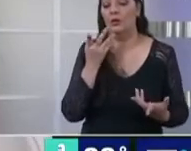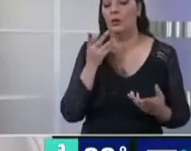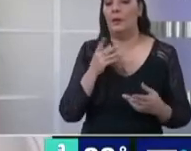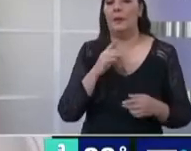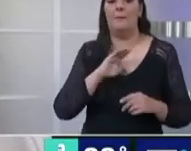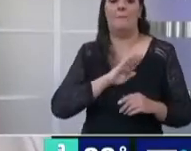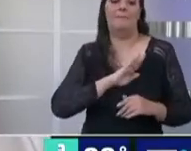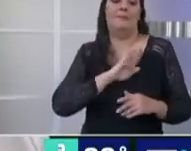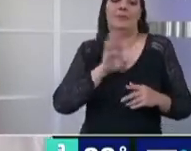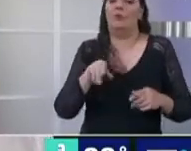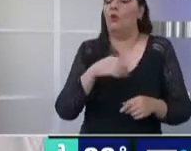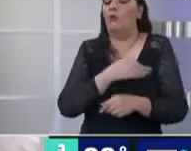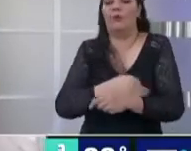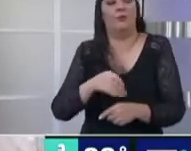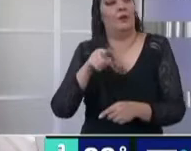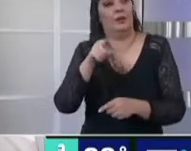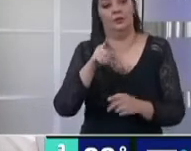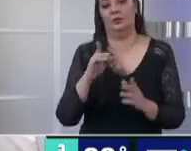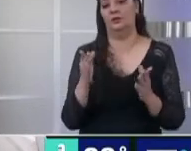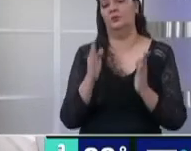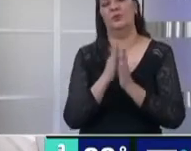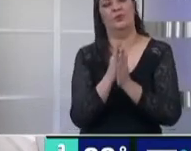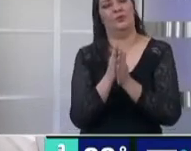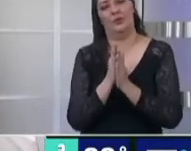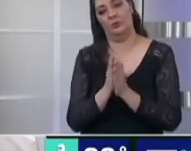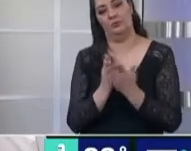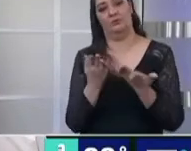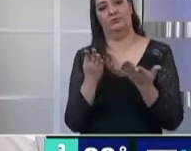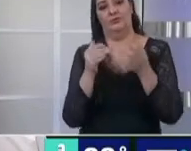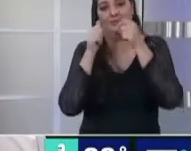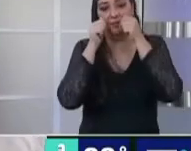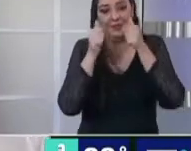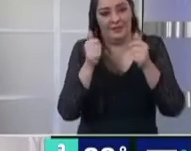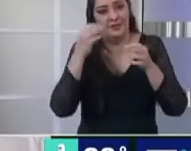favor, se lo suplico.